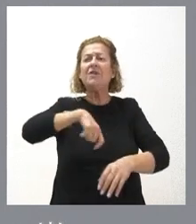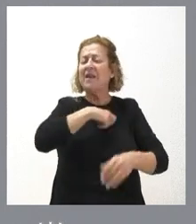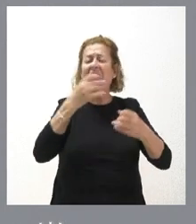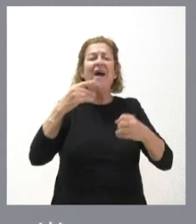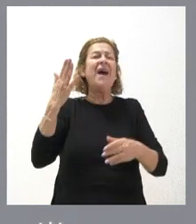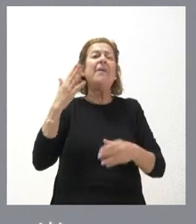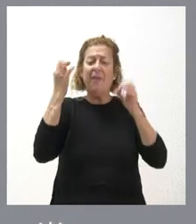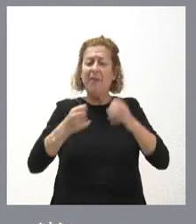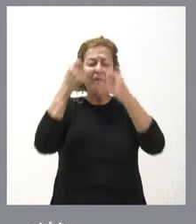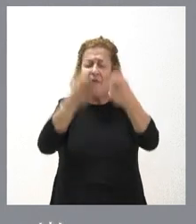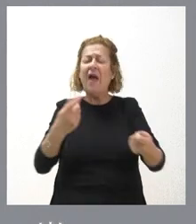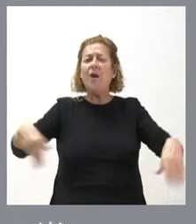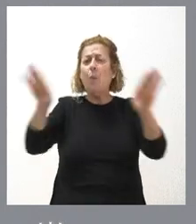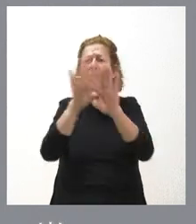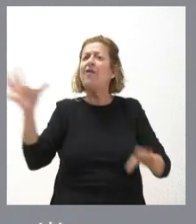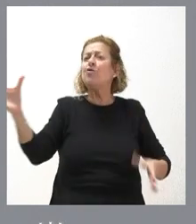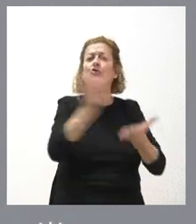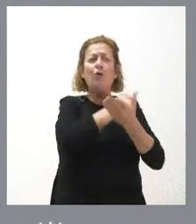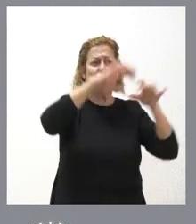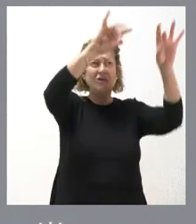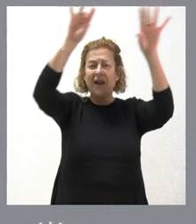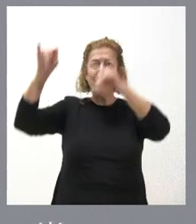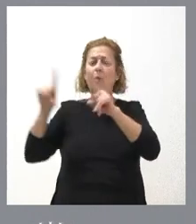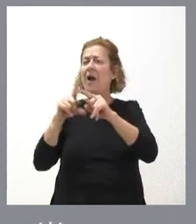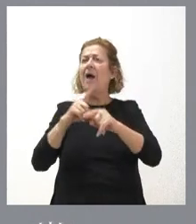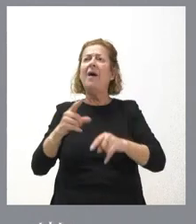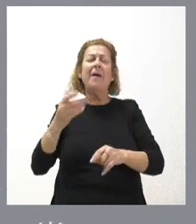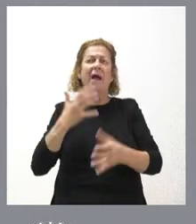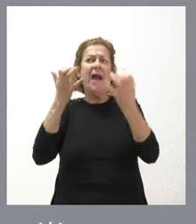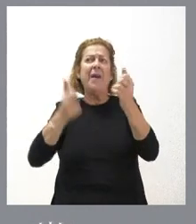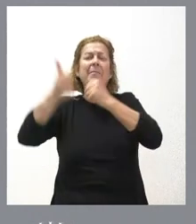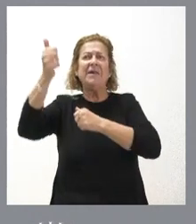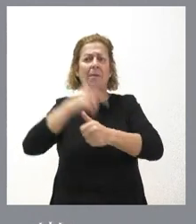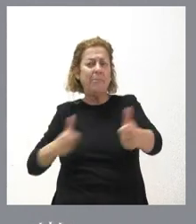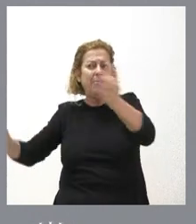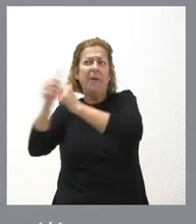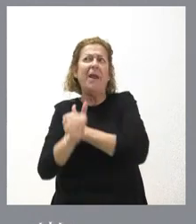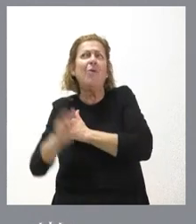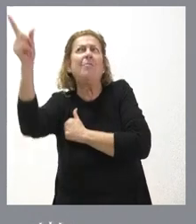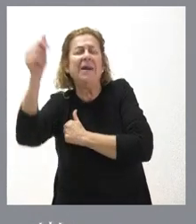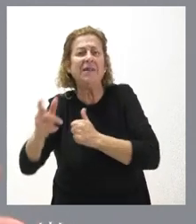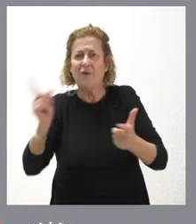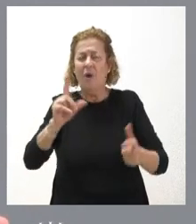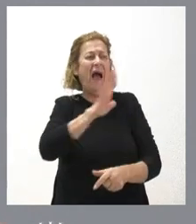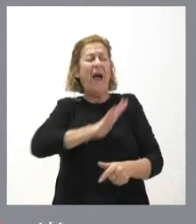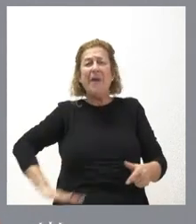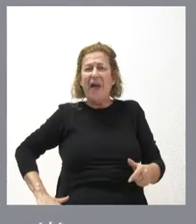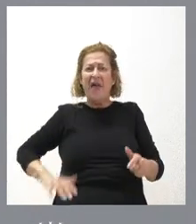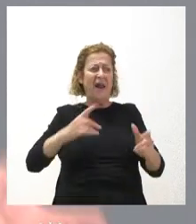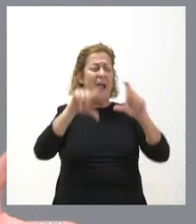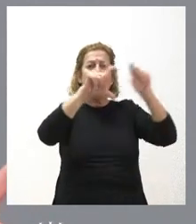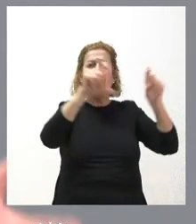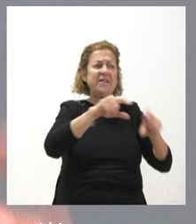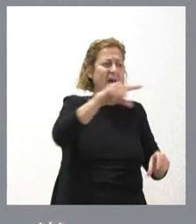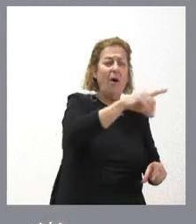entre todos los territorios que no se beneficie ni se privilegie a ningún territorio frente a otro que no se amenace a ninguna empresa